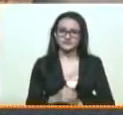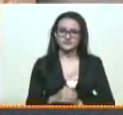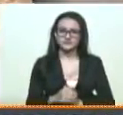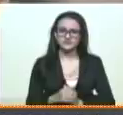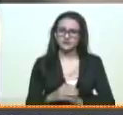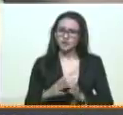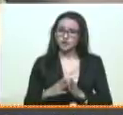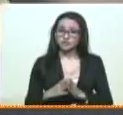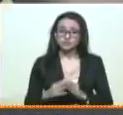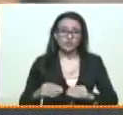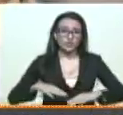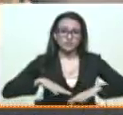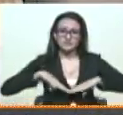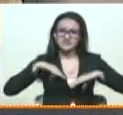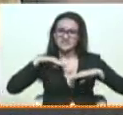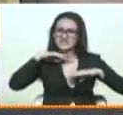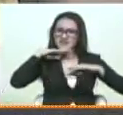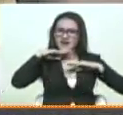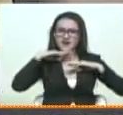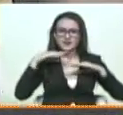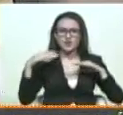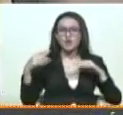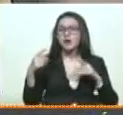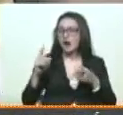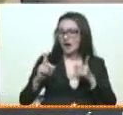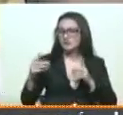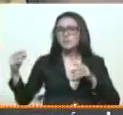Llenos todos de múltiples contradicciones,